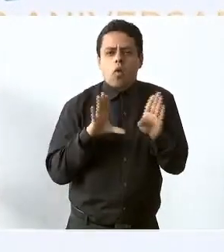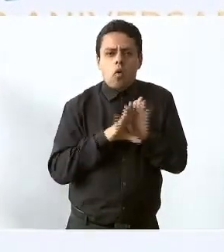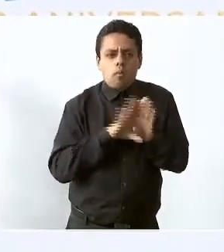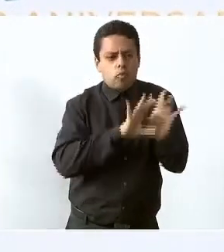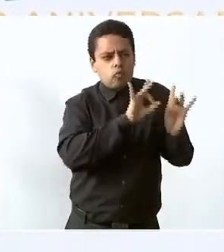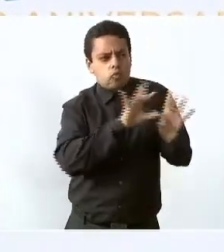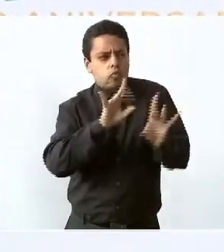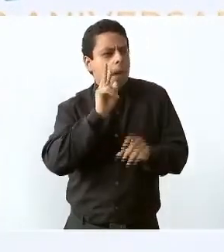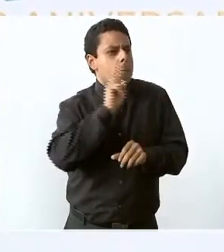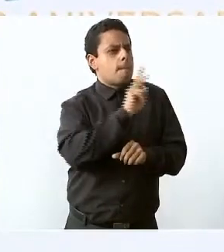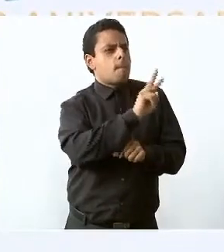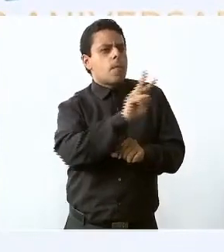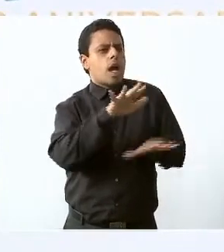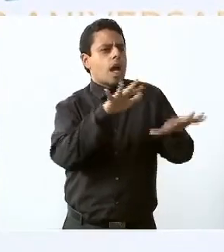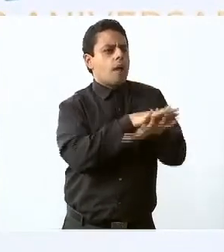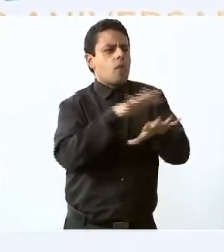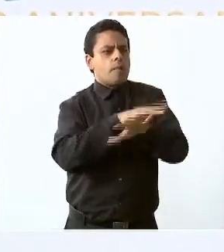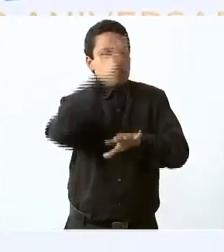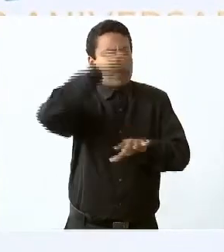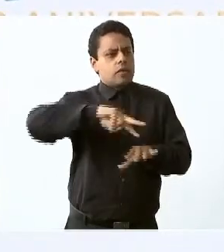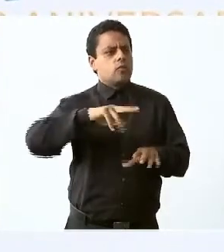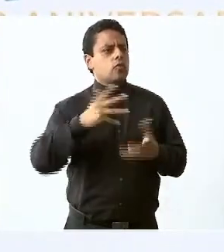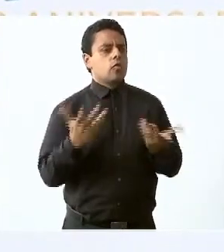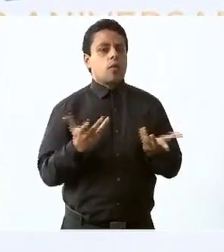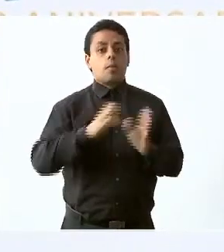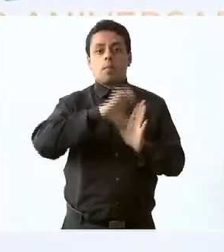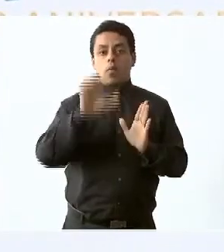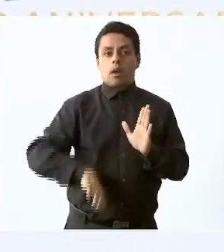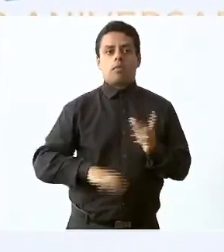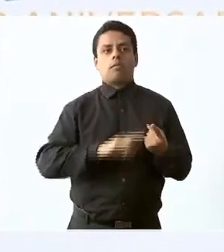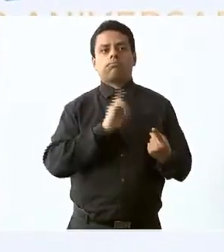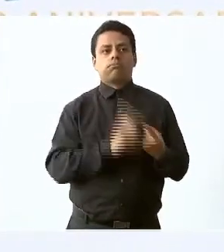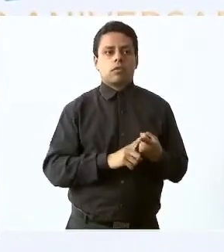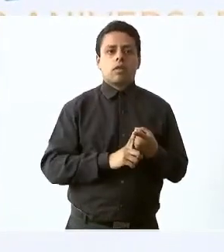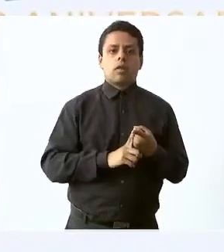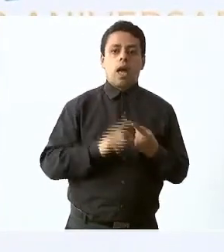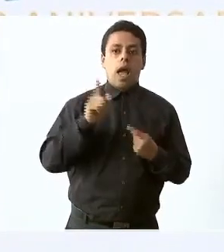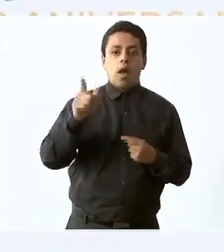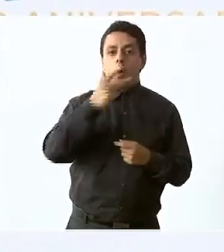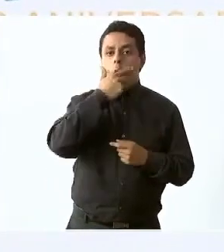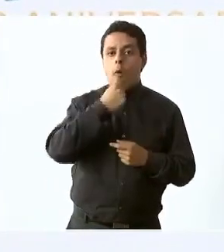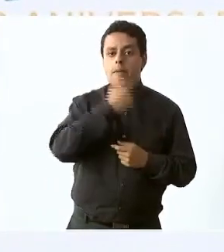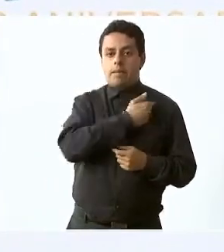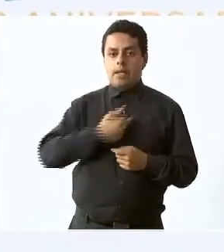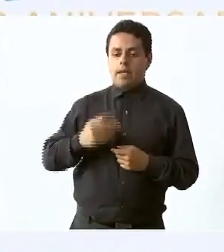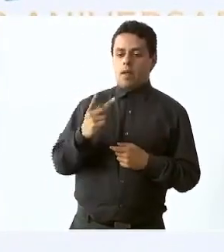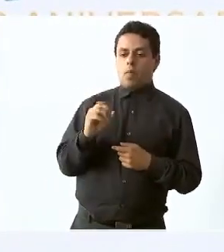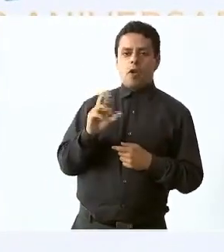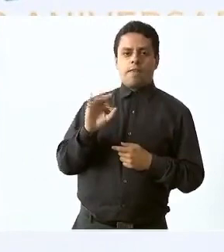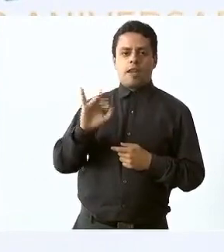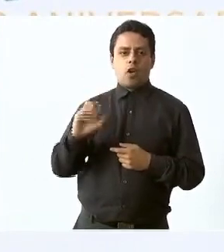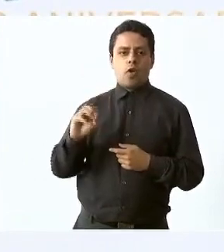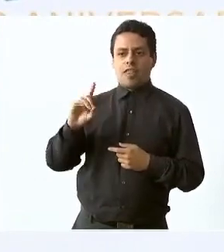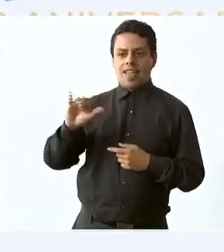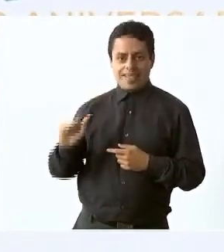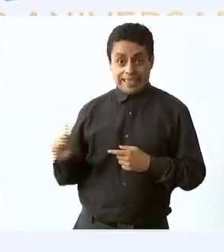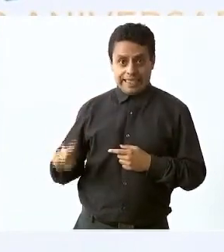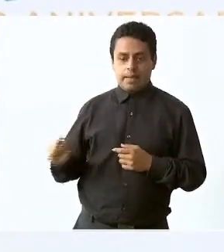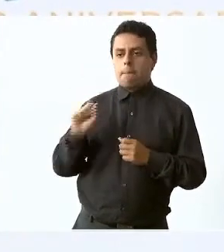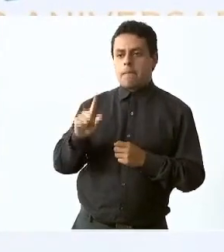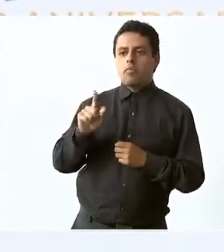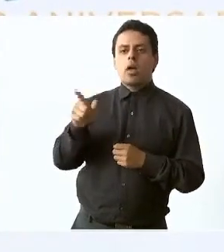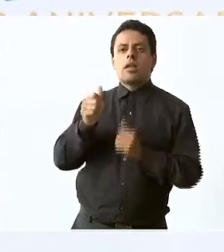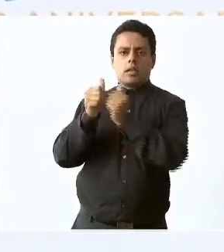sucesos que cambiaron el rumbo de México, como fueron el Porfiriato y la Revolución. Hombre de